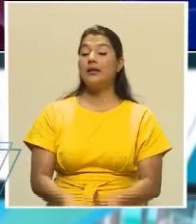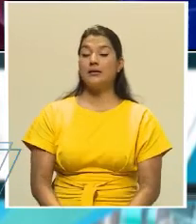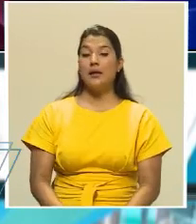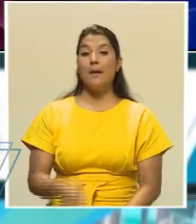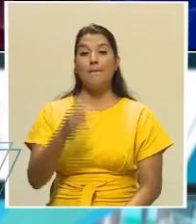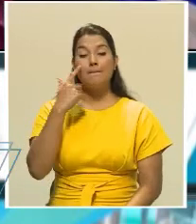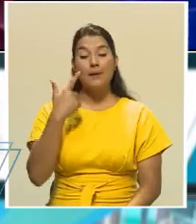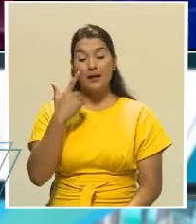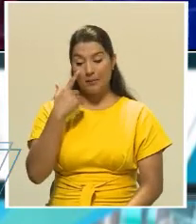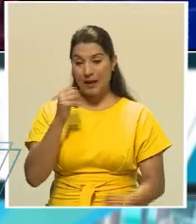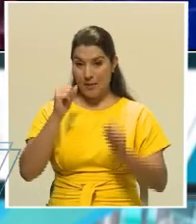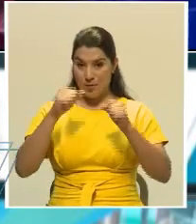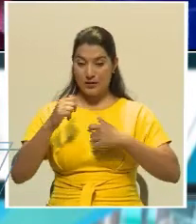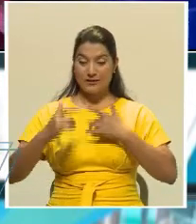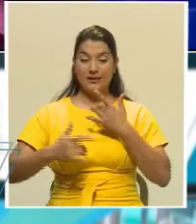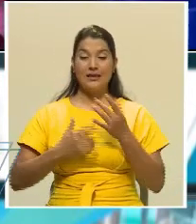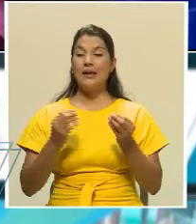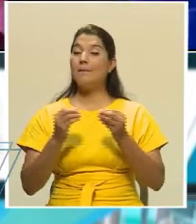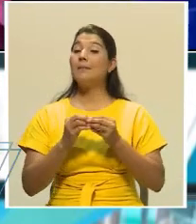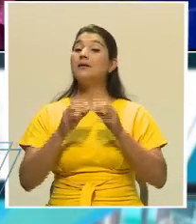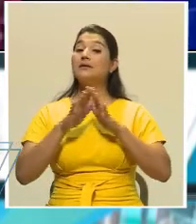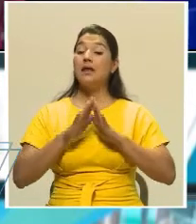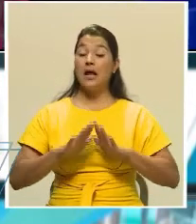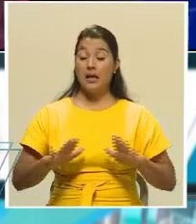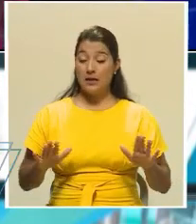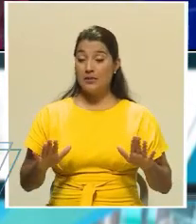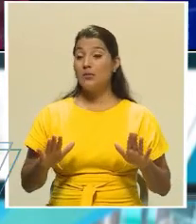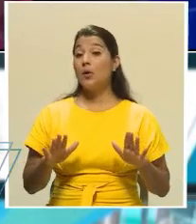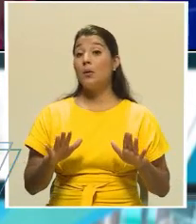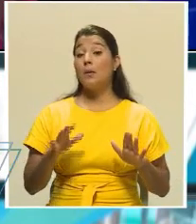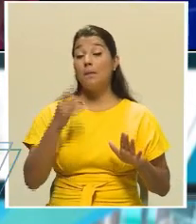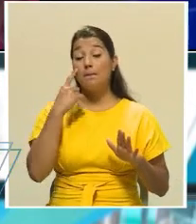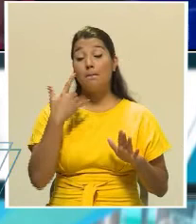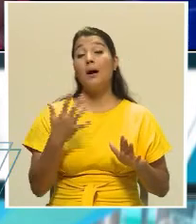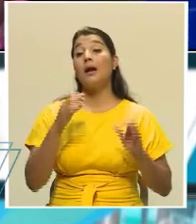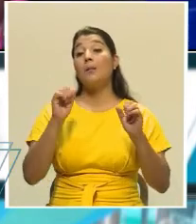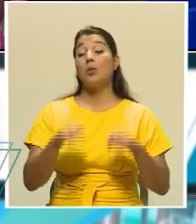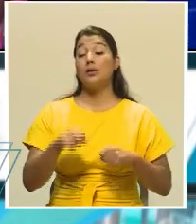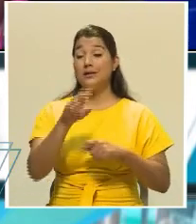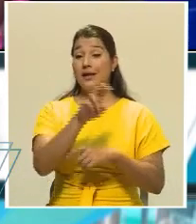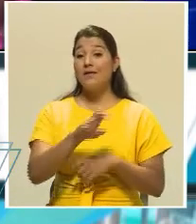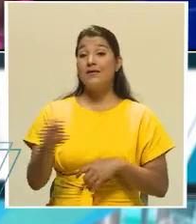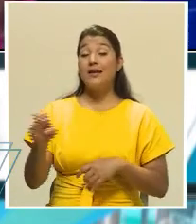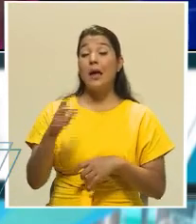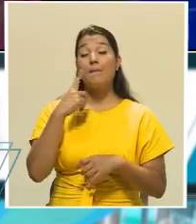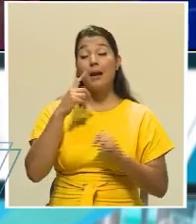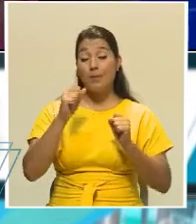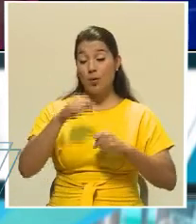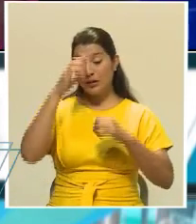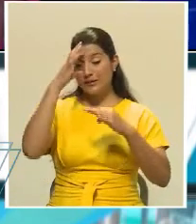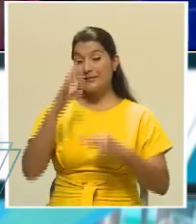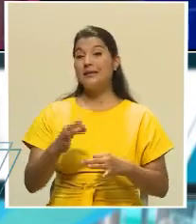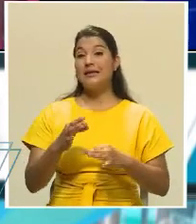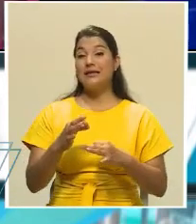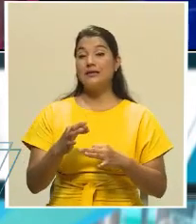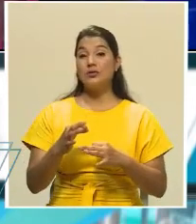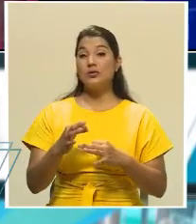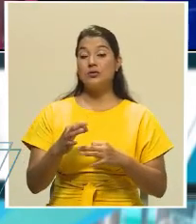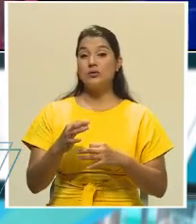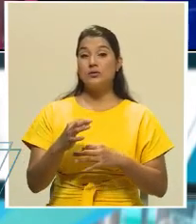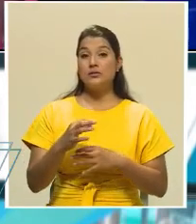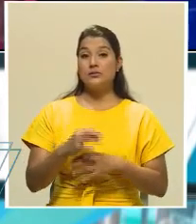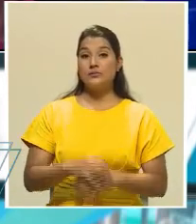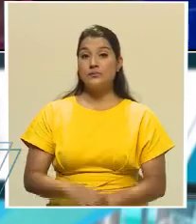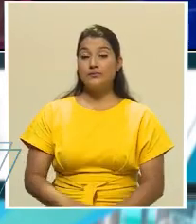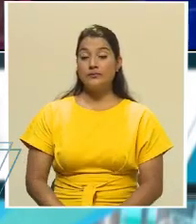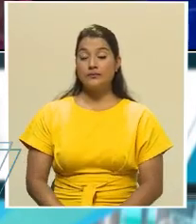era para generar un alivio, para una transición, para tomar decisiones de fondo, lo cual a la fecha no